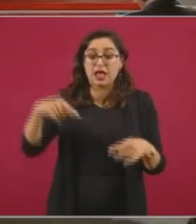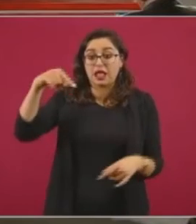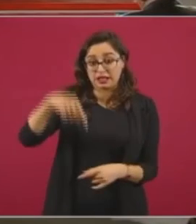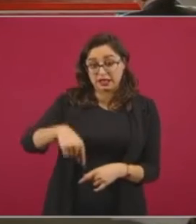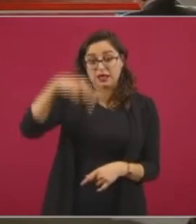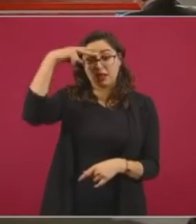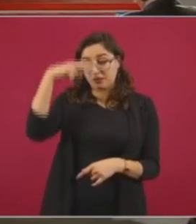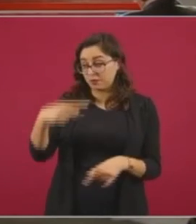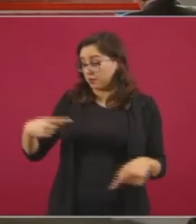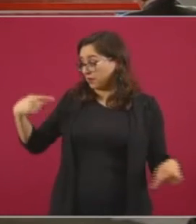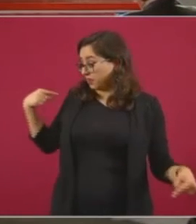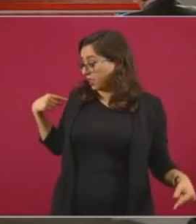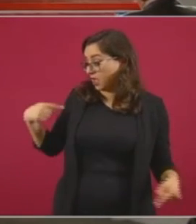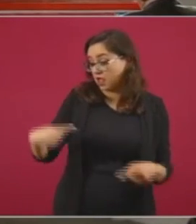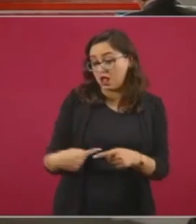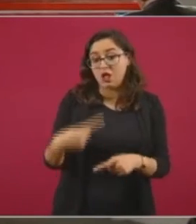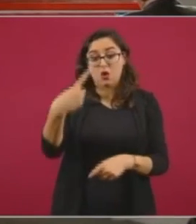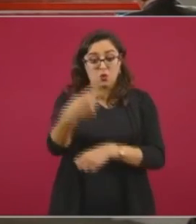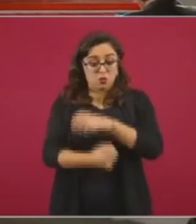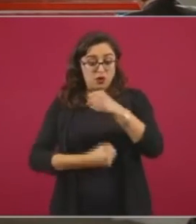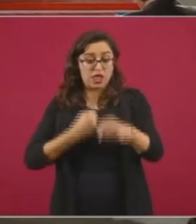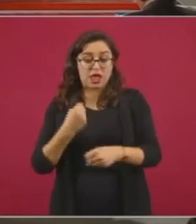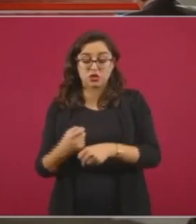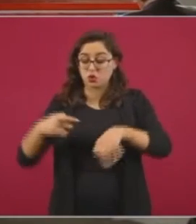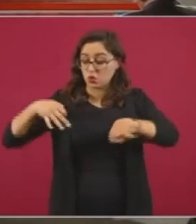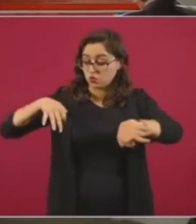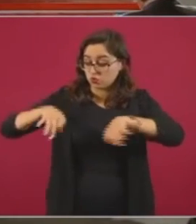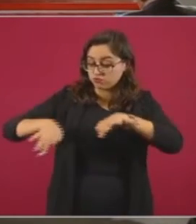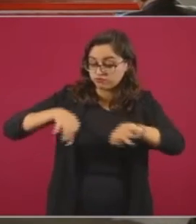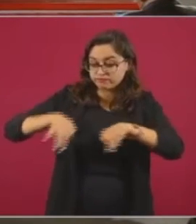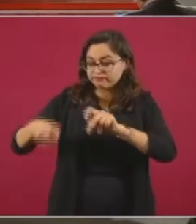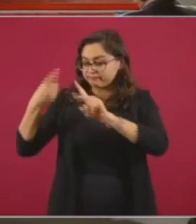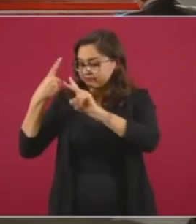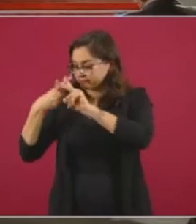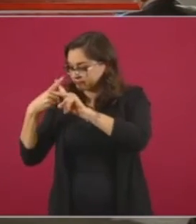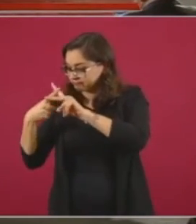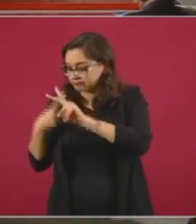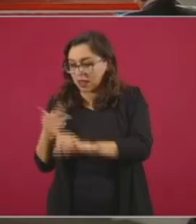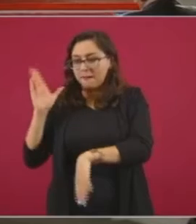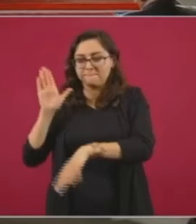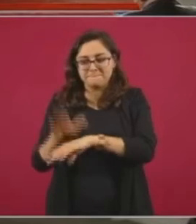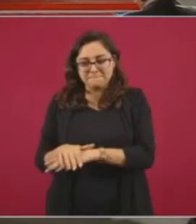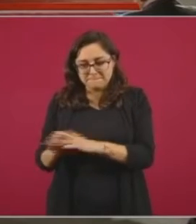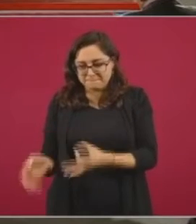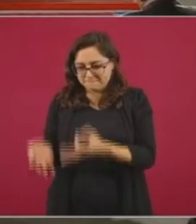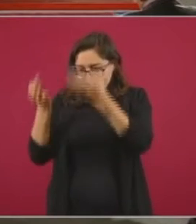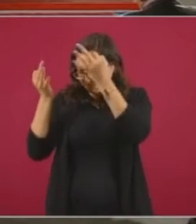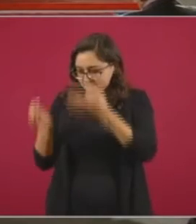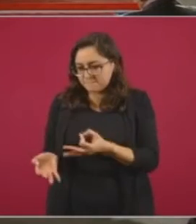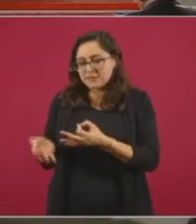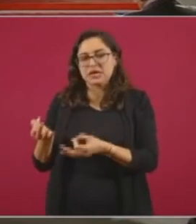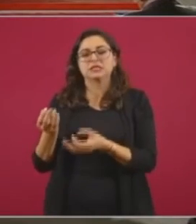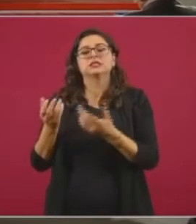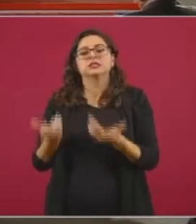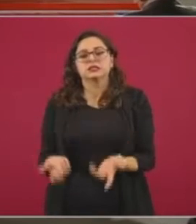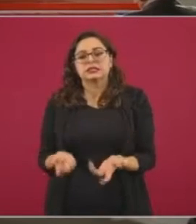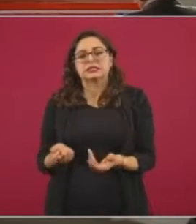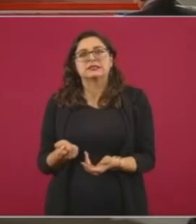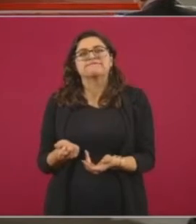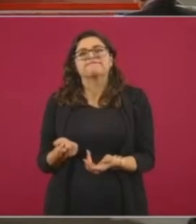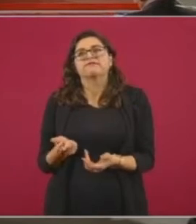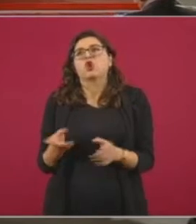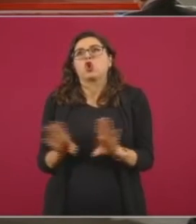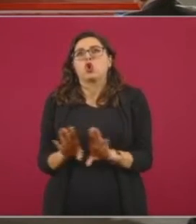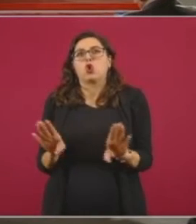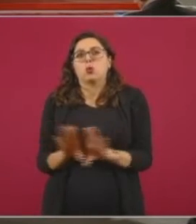trabajado durante todo este año para tener estimaciones muchísimo más cercanas a la realidad de lo que significa